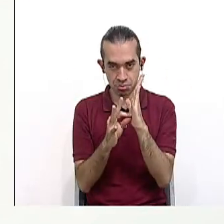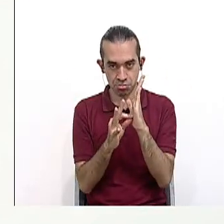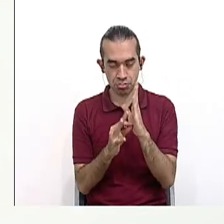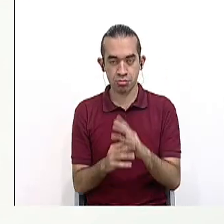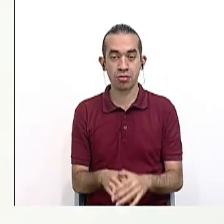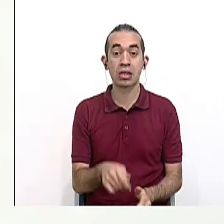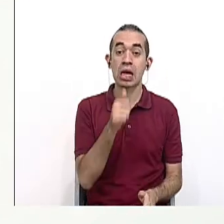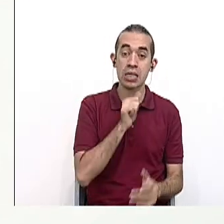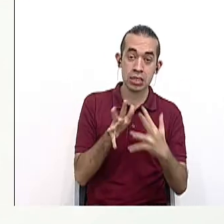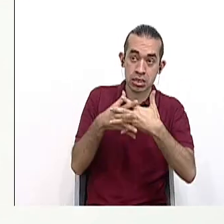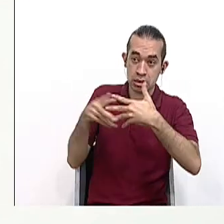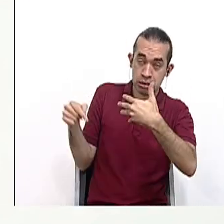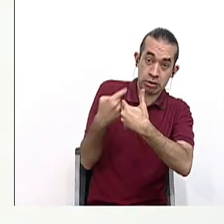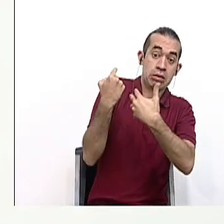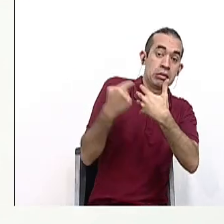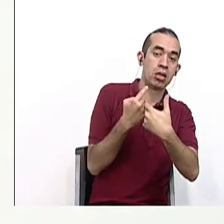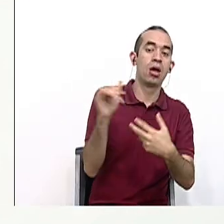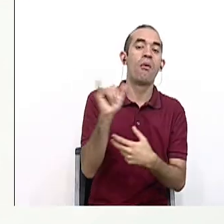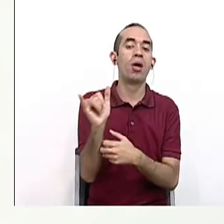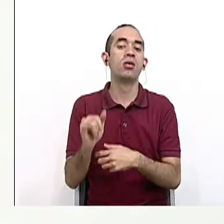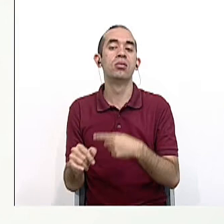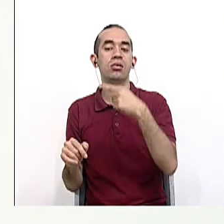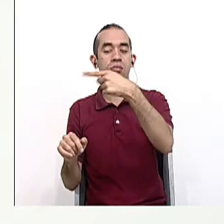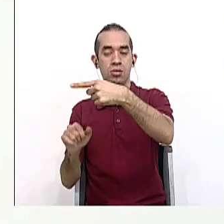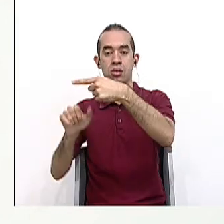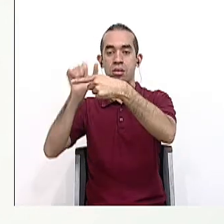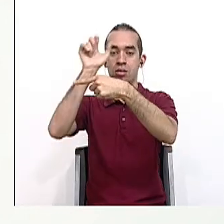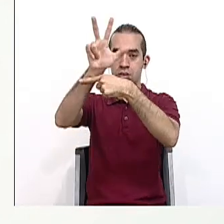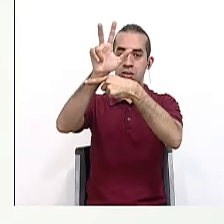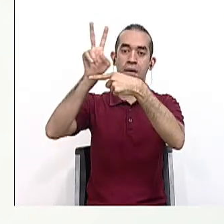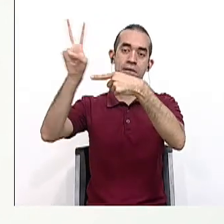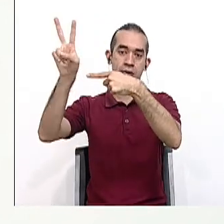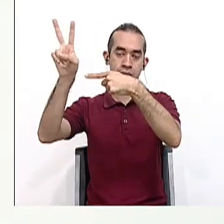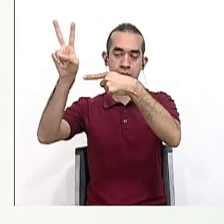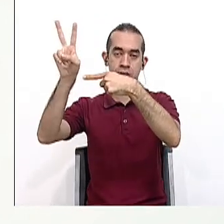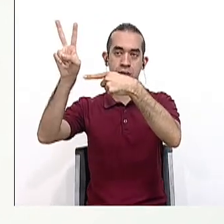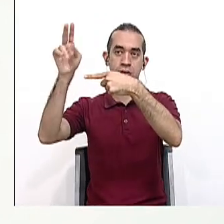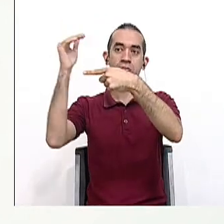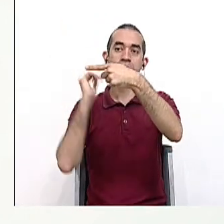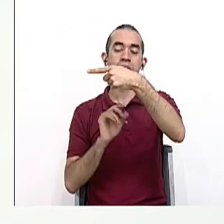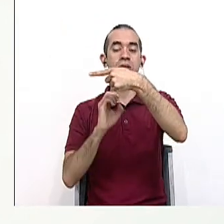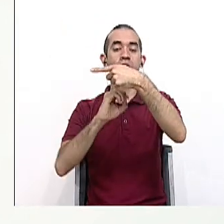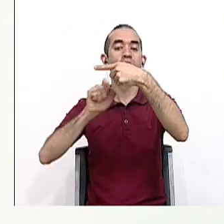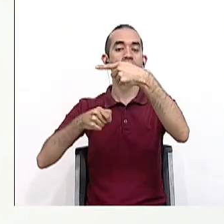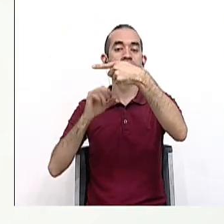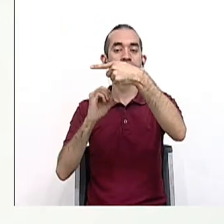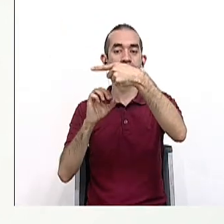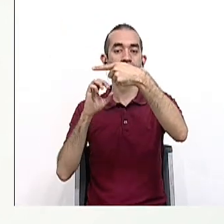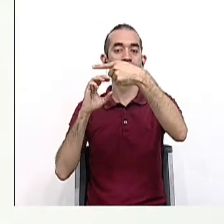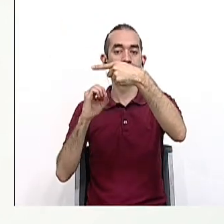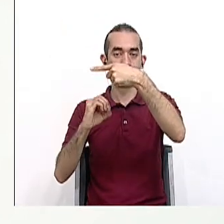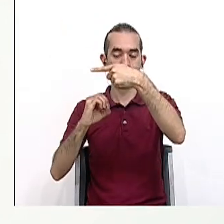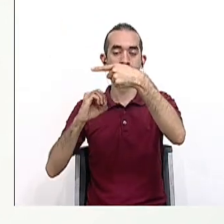así. Resistencia es igual a 3 voltios entre